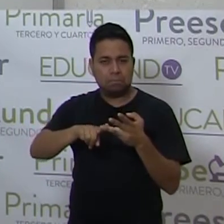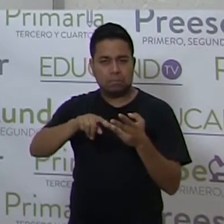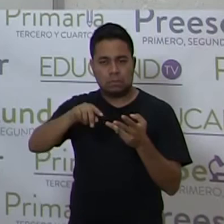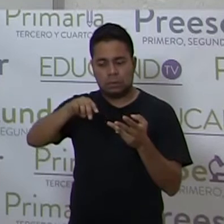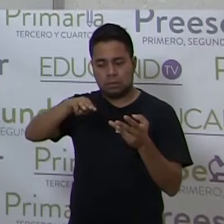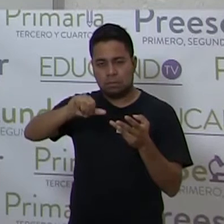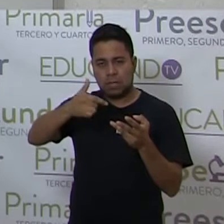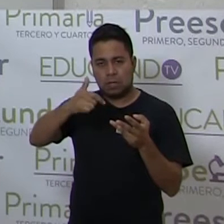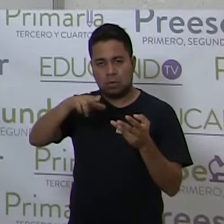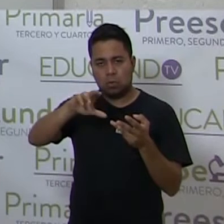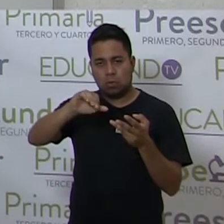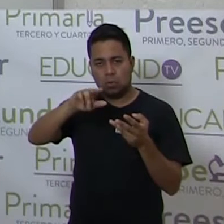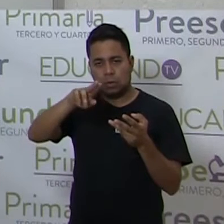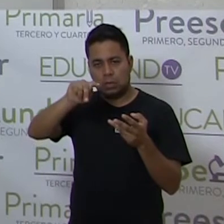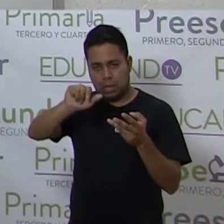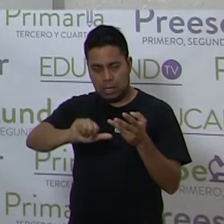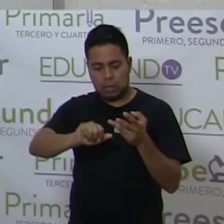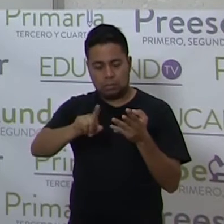Mahukuta